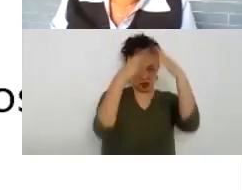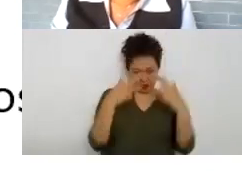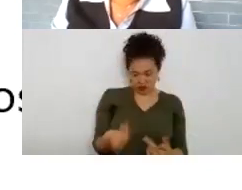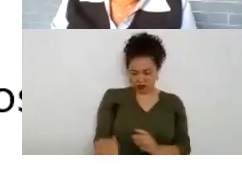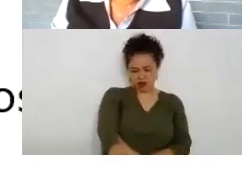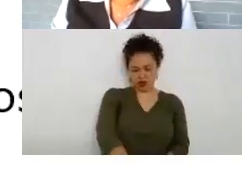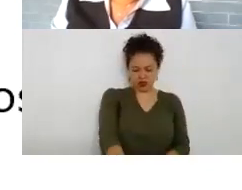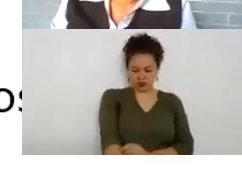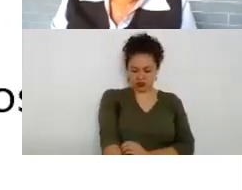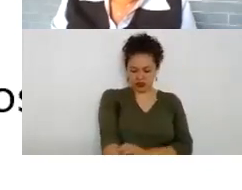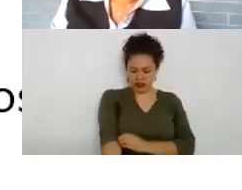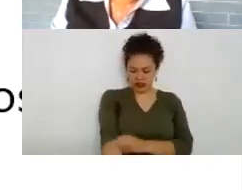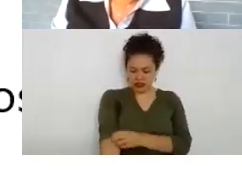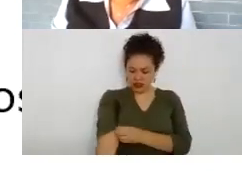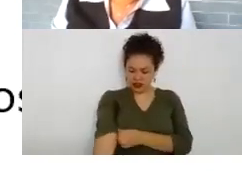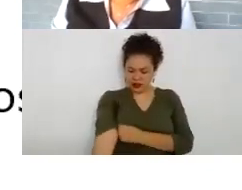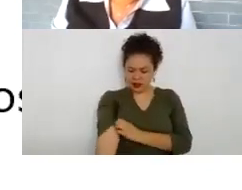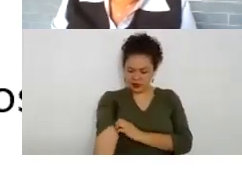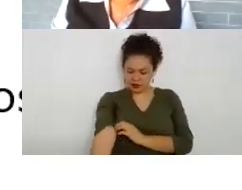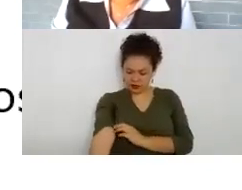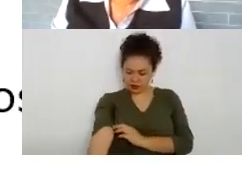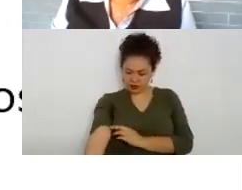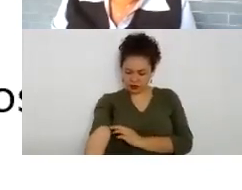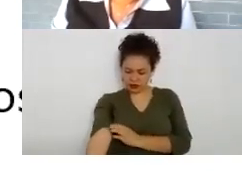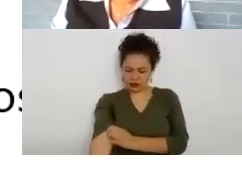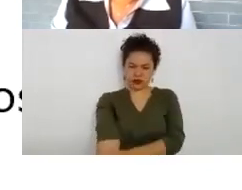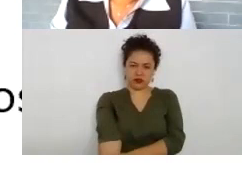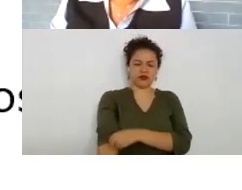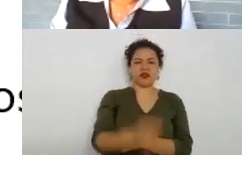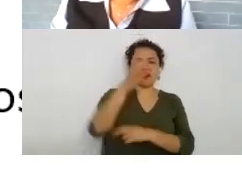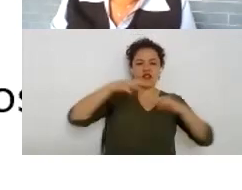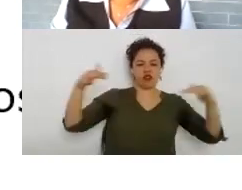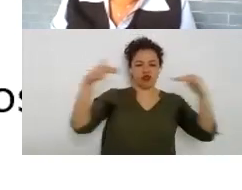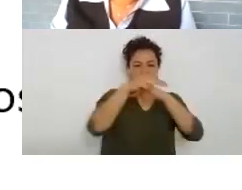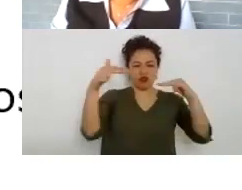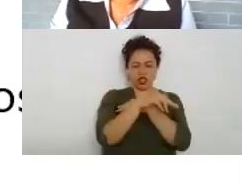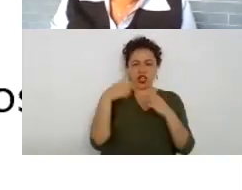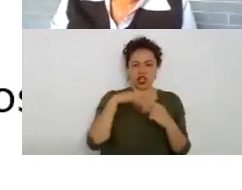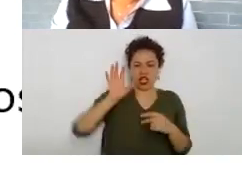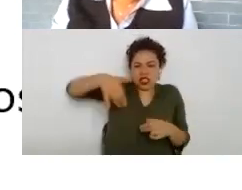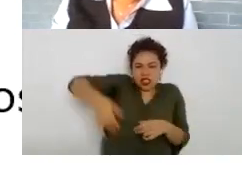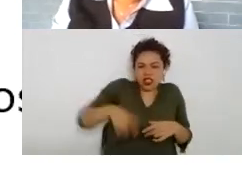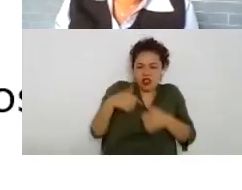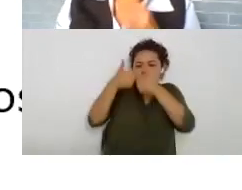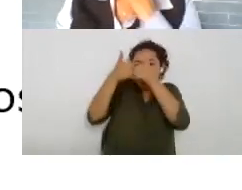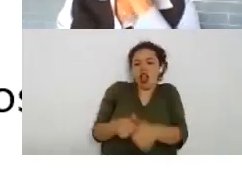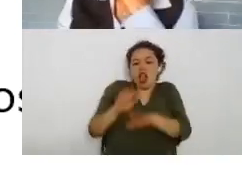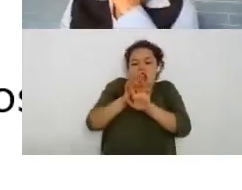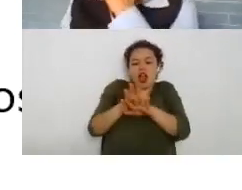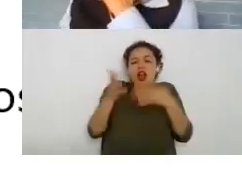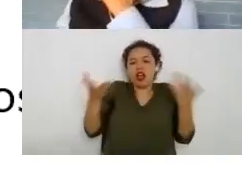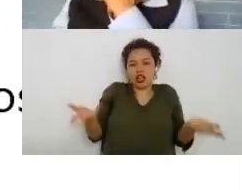me ocurre que en alguna avenida principal es un accidentado y qué pasa si yo me quedo ahí y